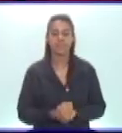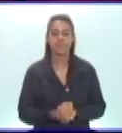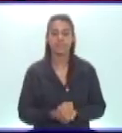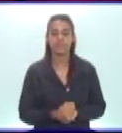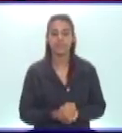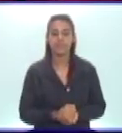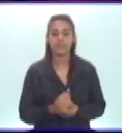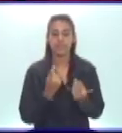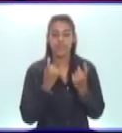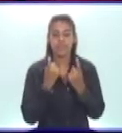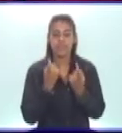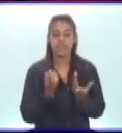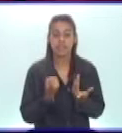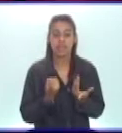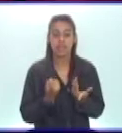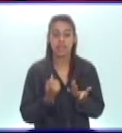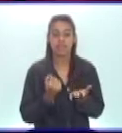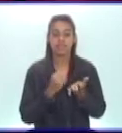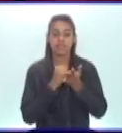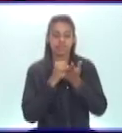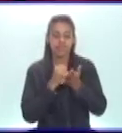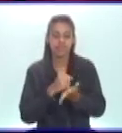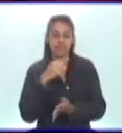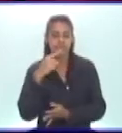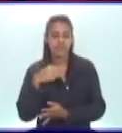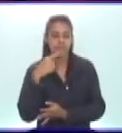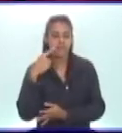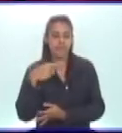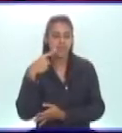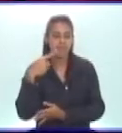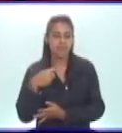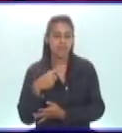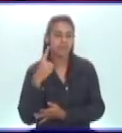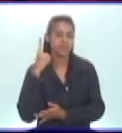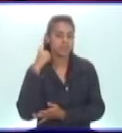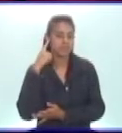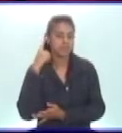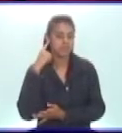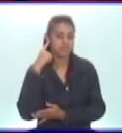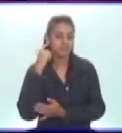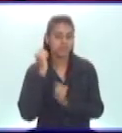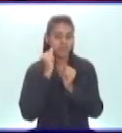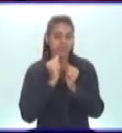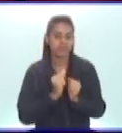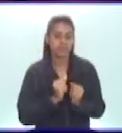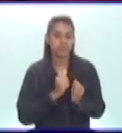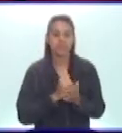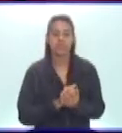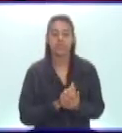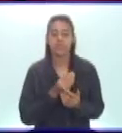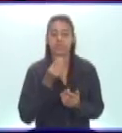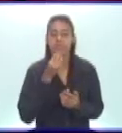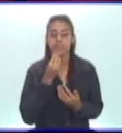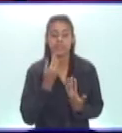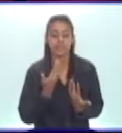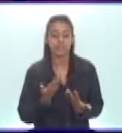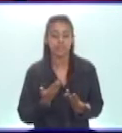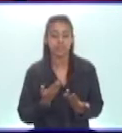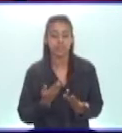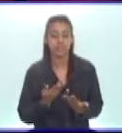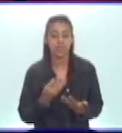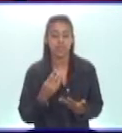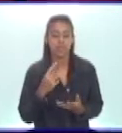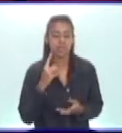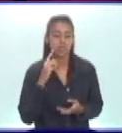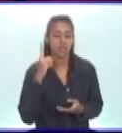eso es necesario la estimulación sistemática de esta audición residual, ya que les va a permitir detectar